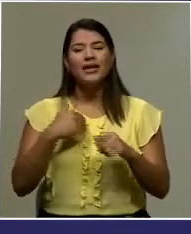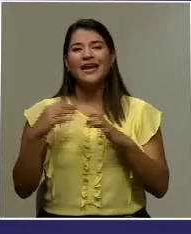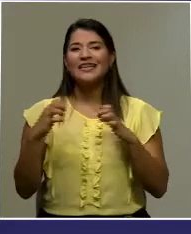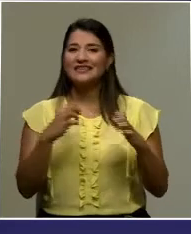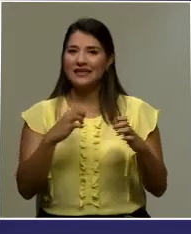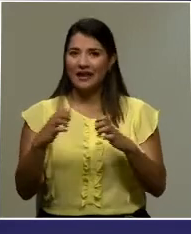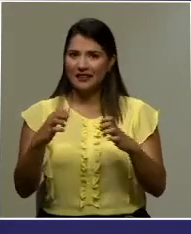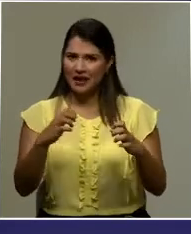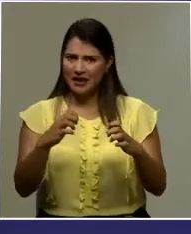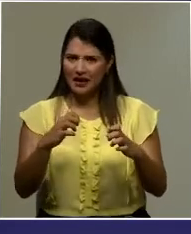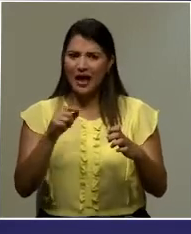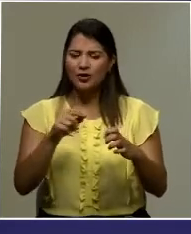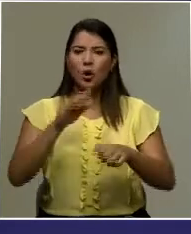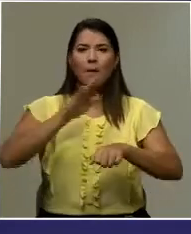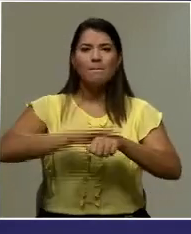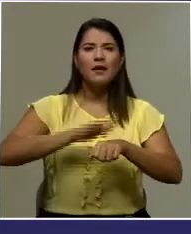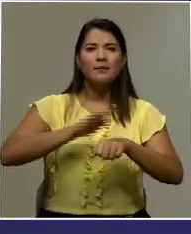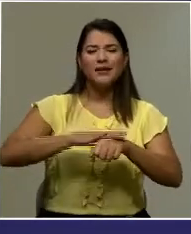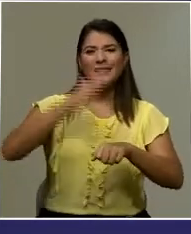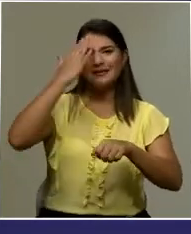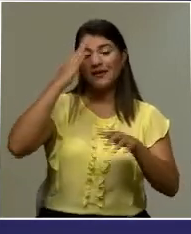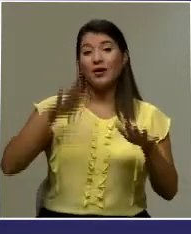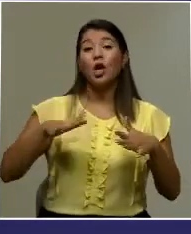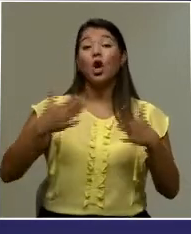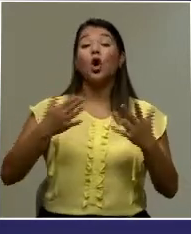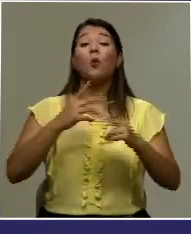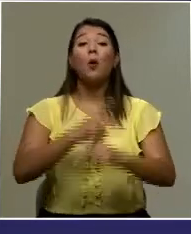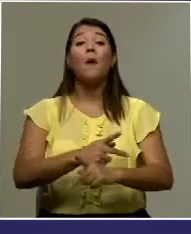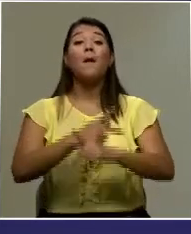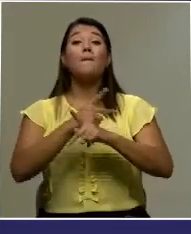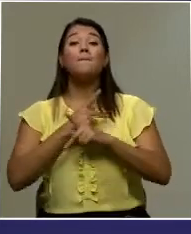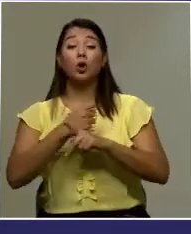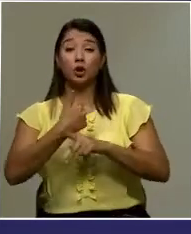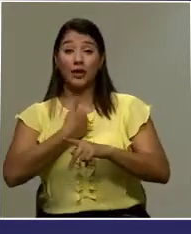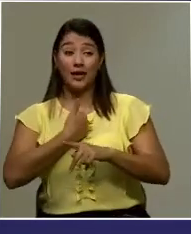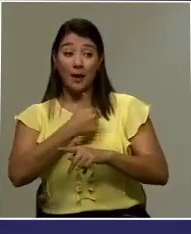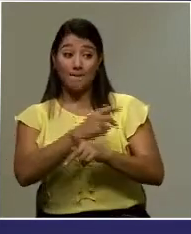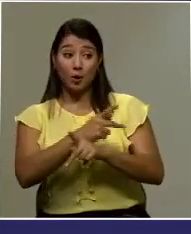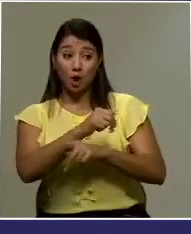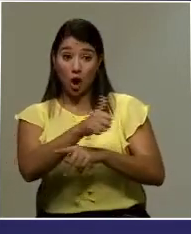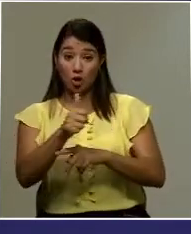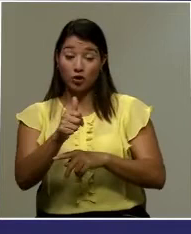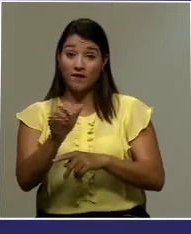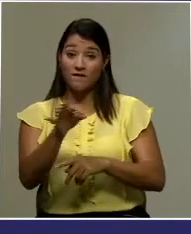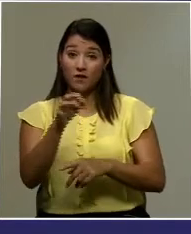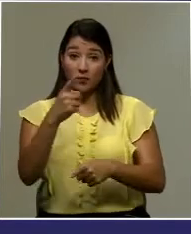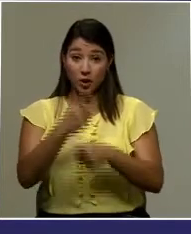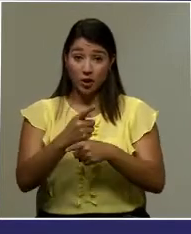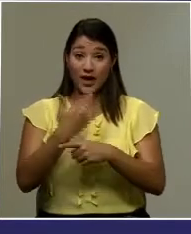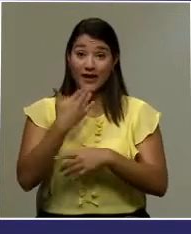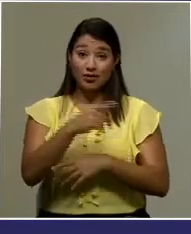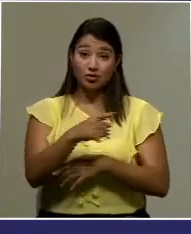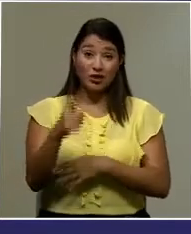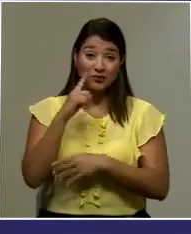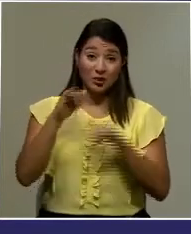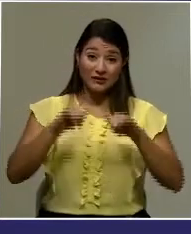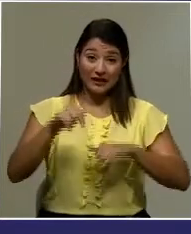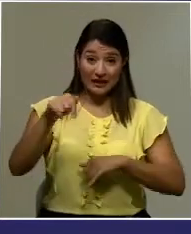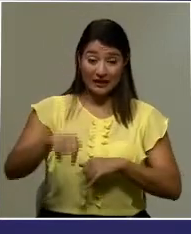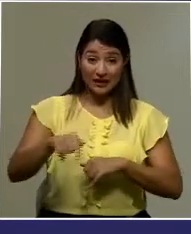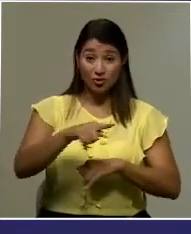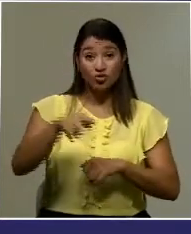saber cómo protegernos y protegernos de manera eficaz. Gracias por estar ahí.